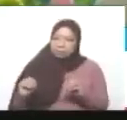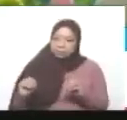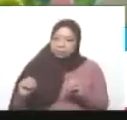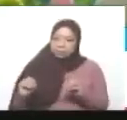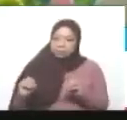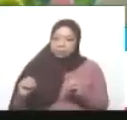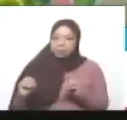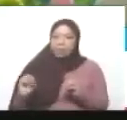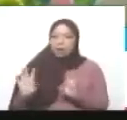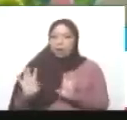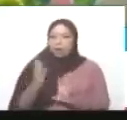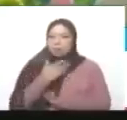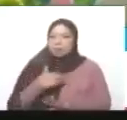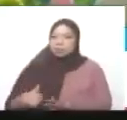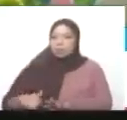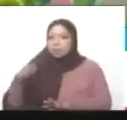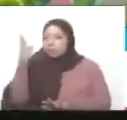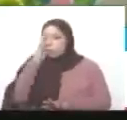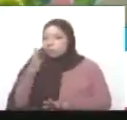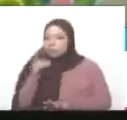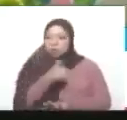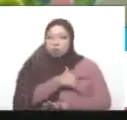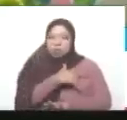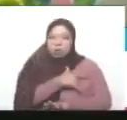tuvimos conversando un rato